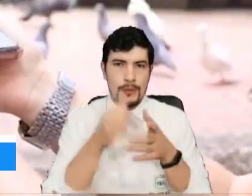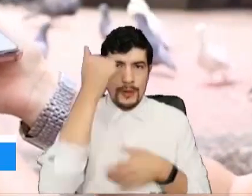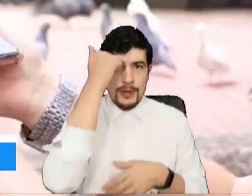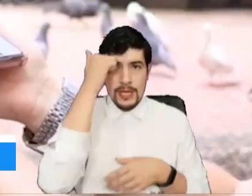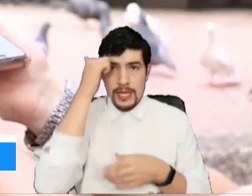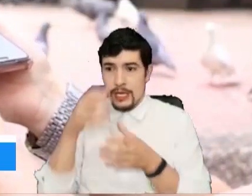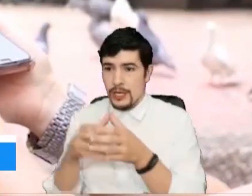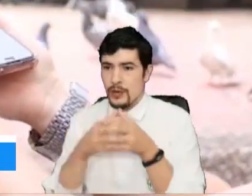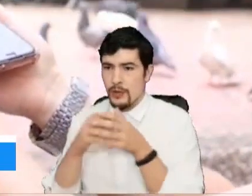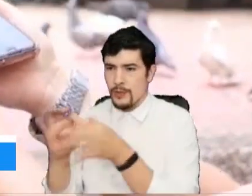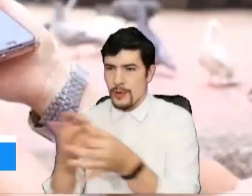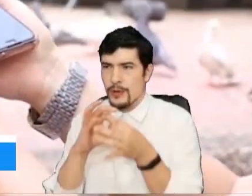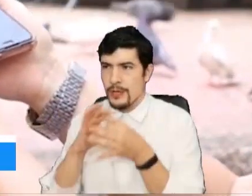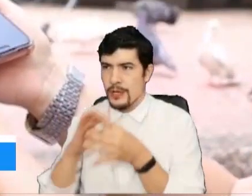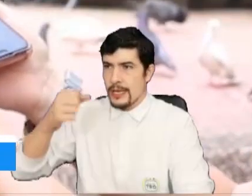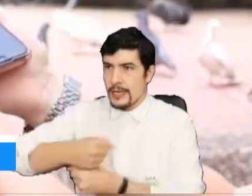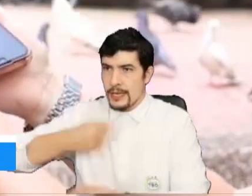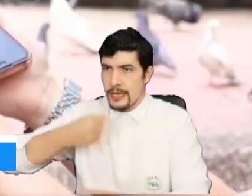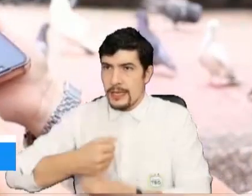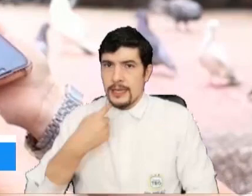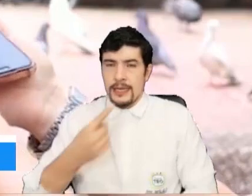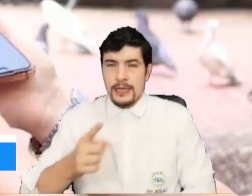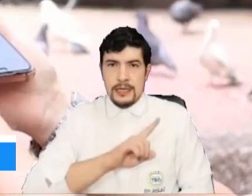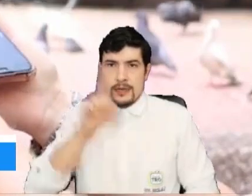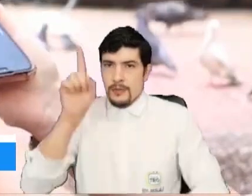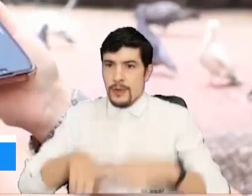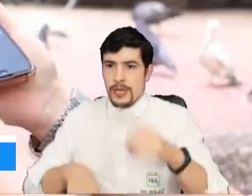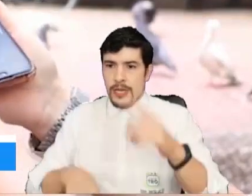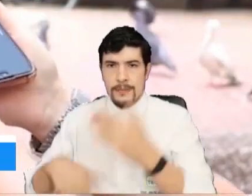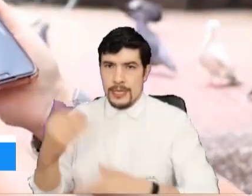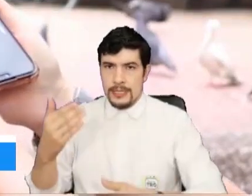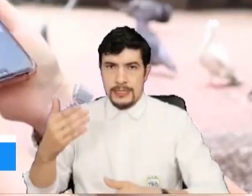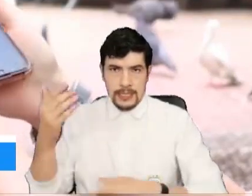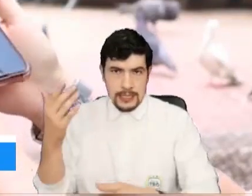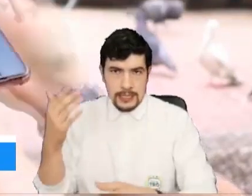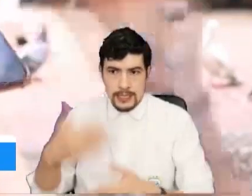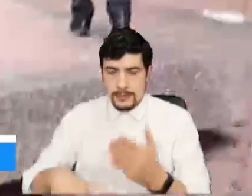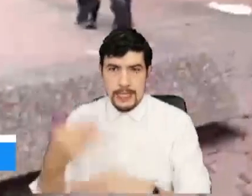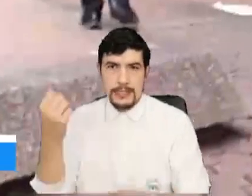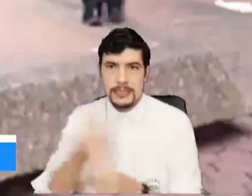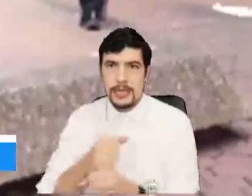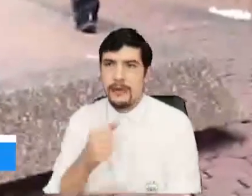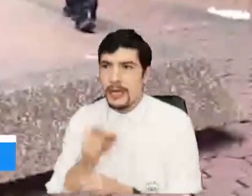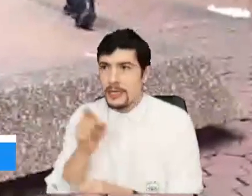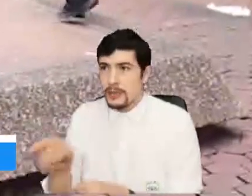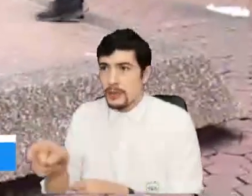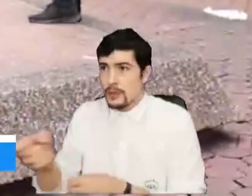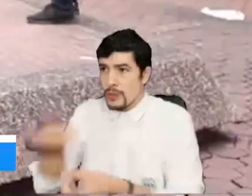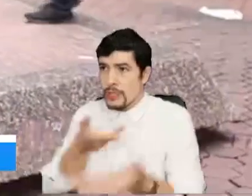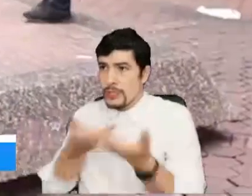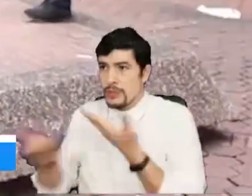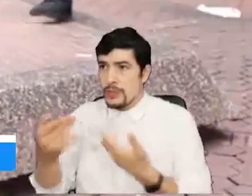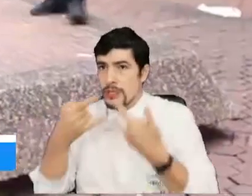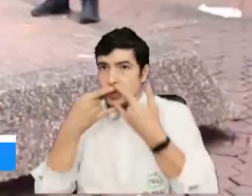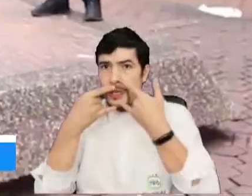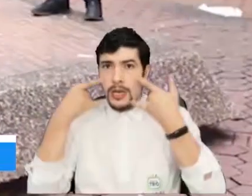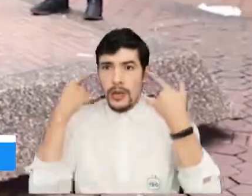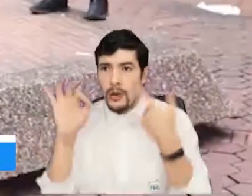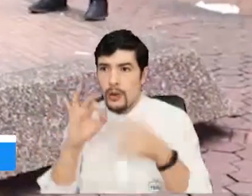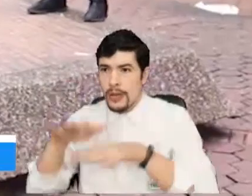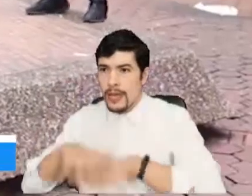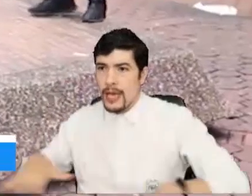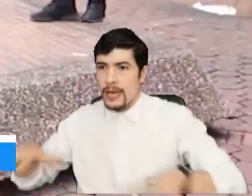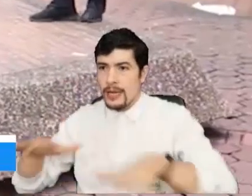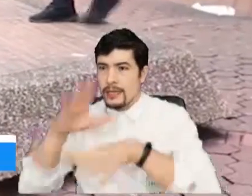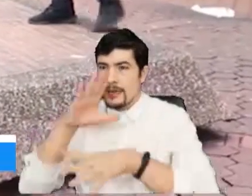es que no podemos regresar en esas condiciones de bioseguridad que hoy hay, de infraestructura,